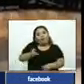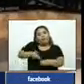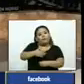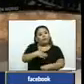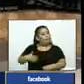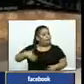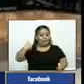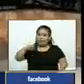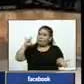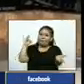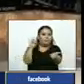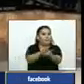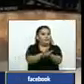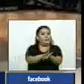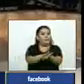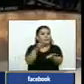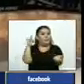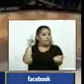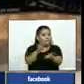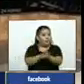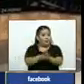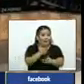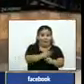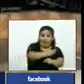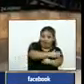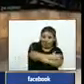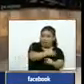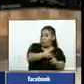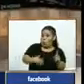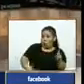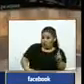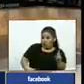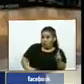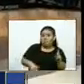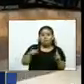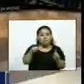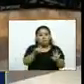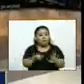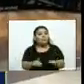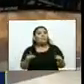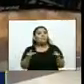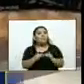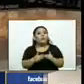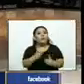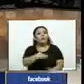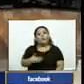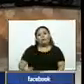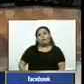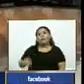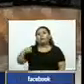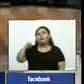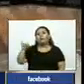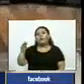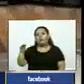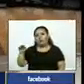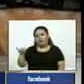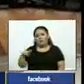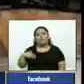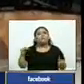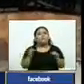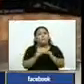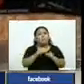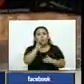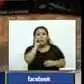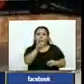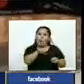del país, si es que el presidente Jimmy Morales no lo ha hecho antes. Y al igual que el presidente Jimmy Morales, también brinda y reconoce únicamente al presidente